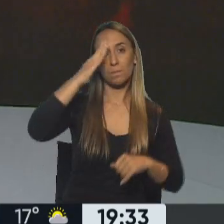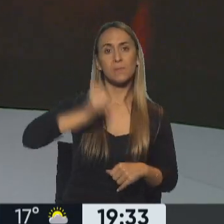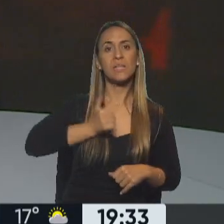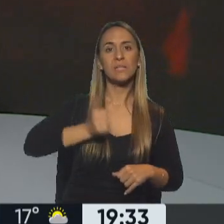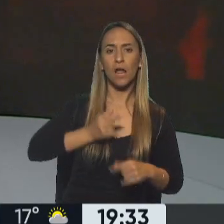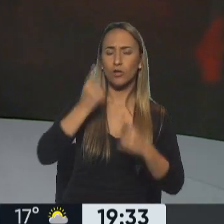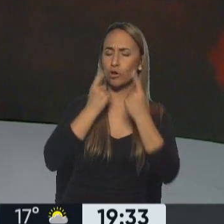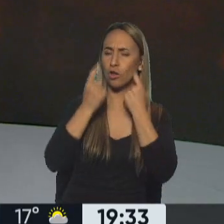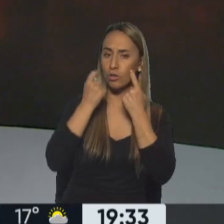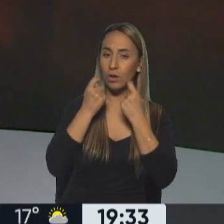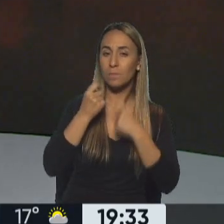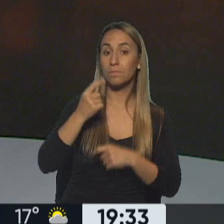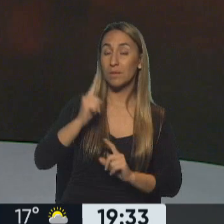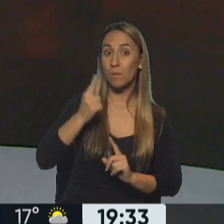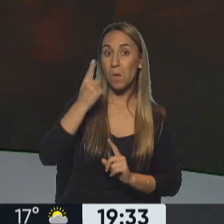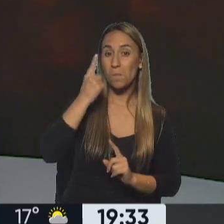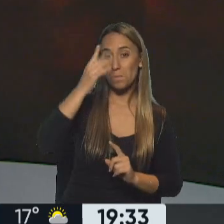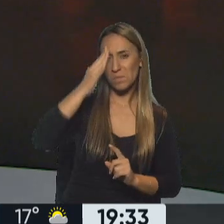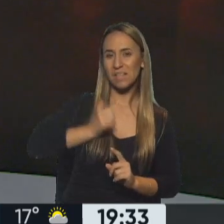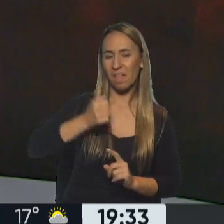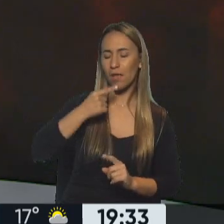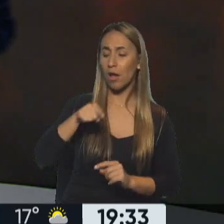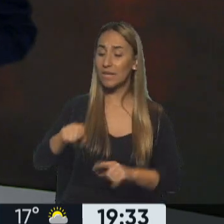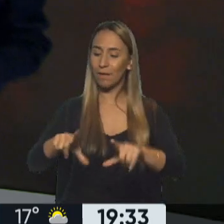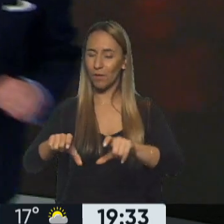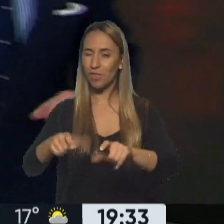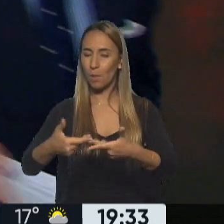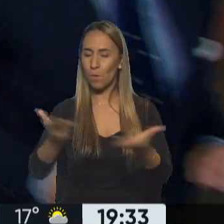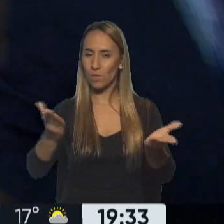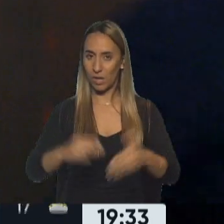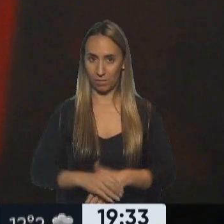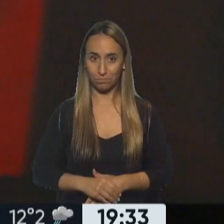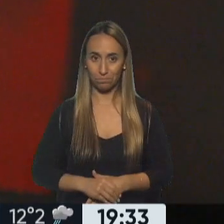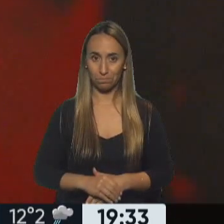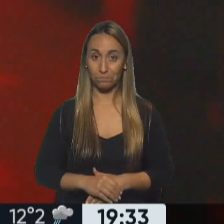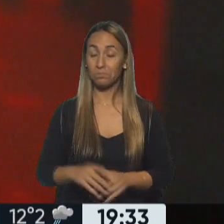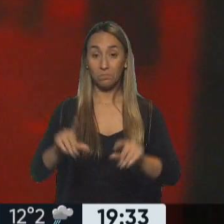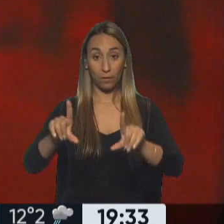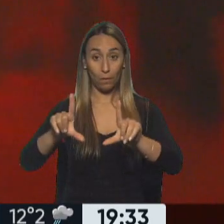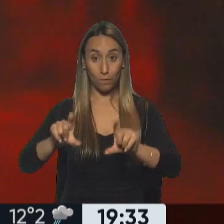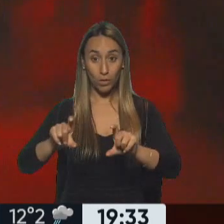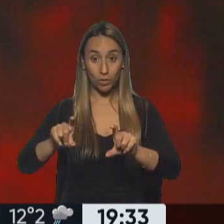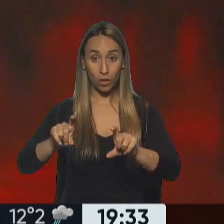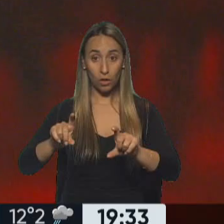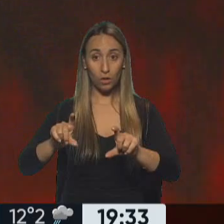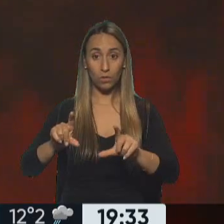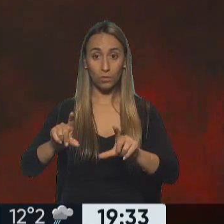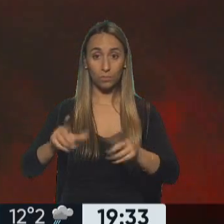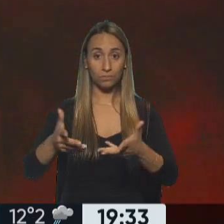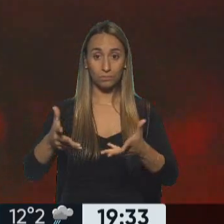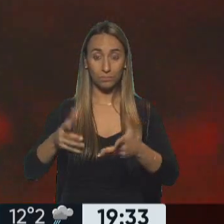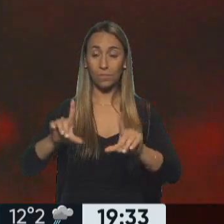los milicos dijeron publique esa foto una foto que fue